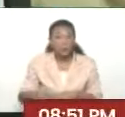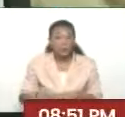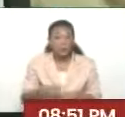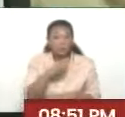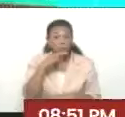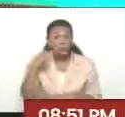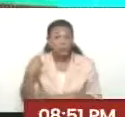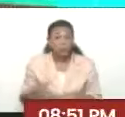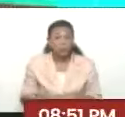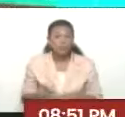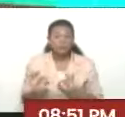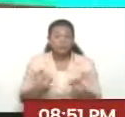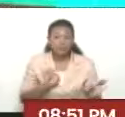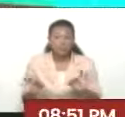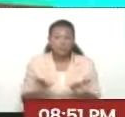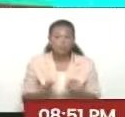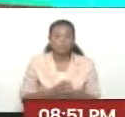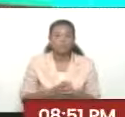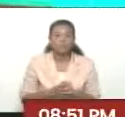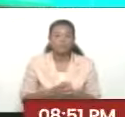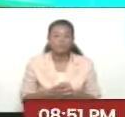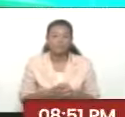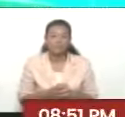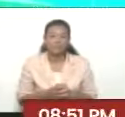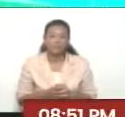aman. Un spoiler. Ajá. Un spoiler.